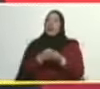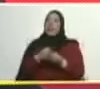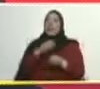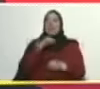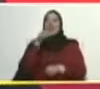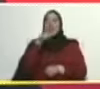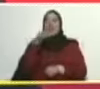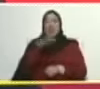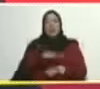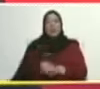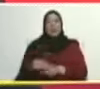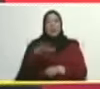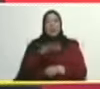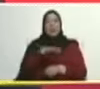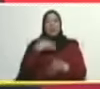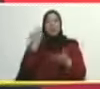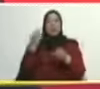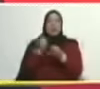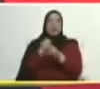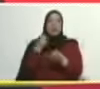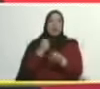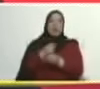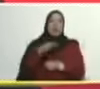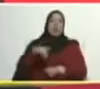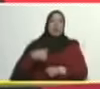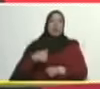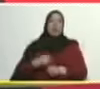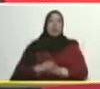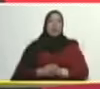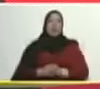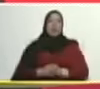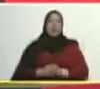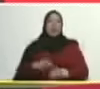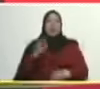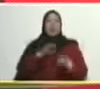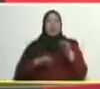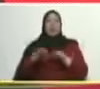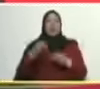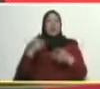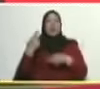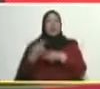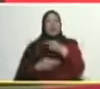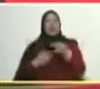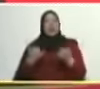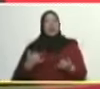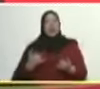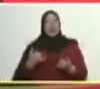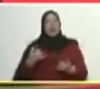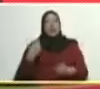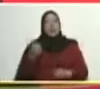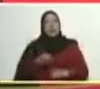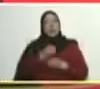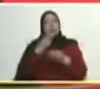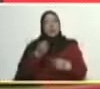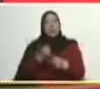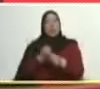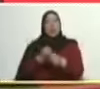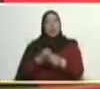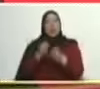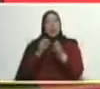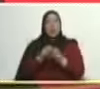aplastados por la tozudez de un solo país, que haciendo uso de su poder de veto en el Consejo de Seguridad de Naciones